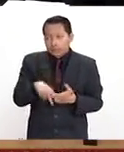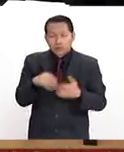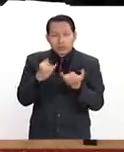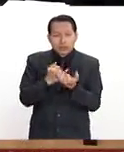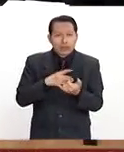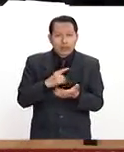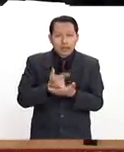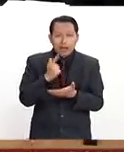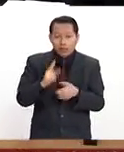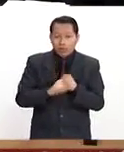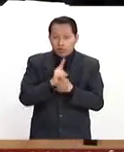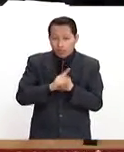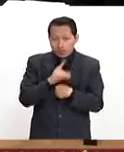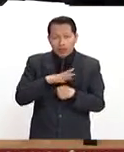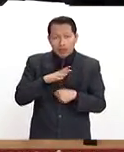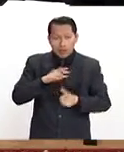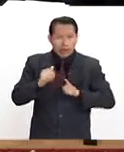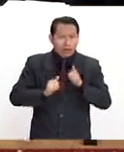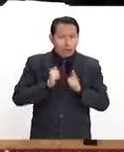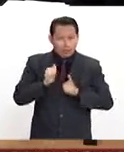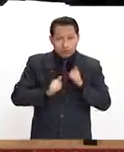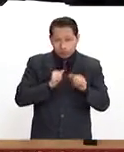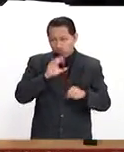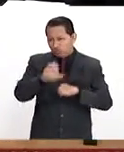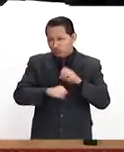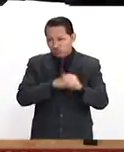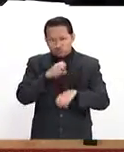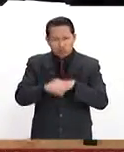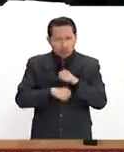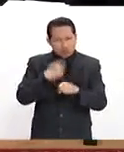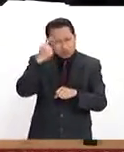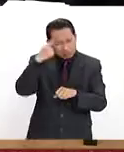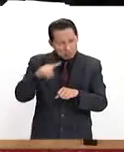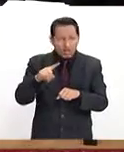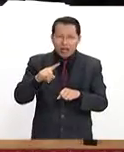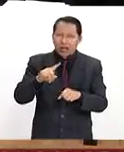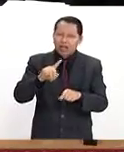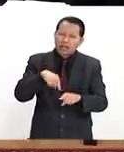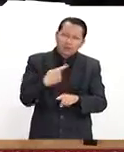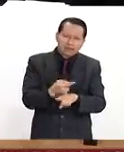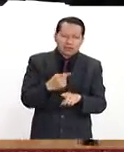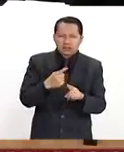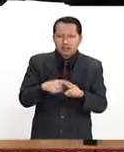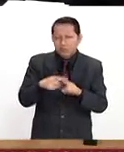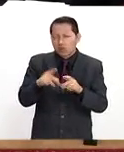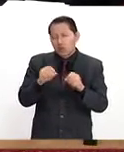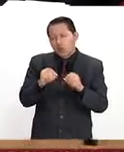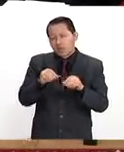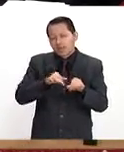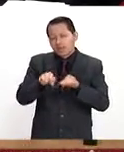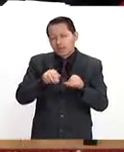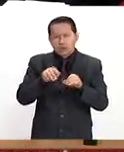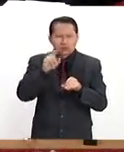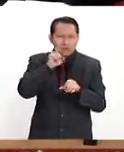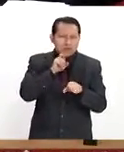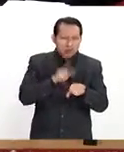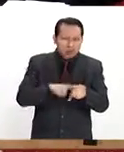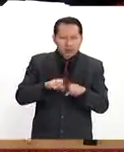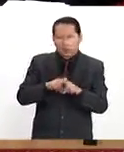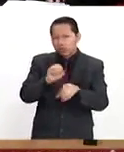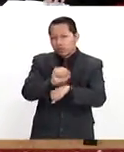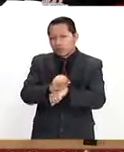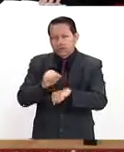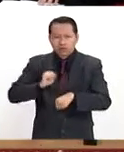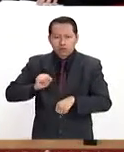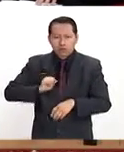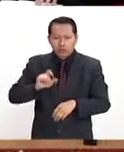grave problema de explotación sexual en nuestro país, que incluso ha sido calificado por organizaciones internacionales como la esclavitud del siglo